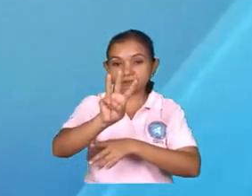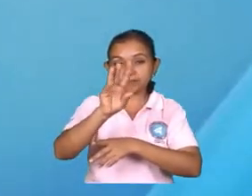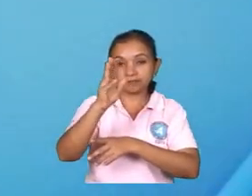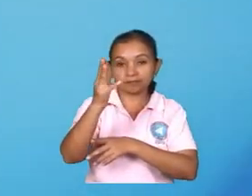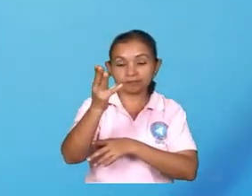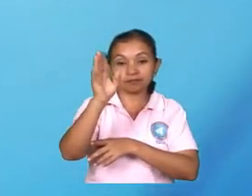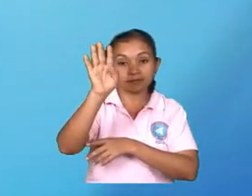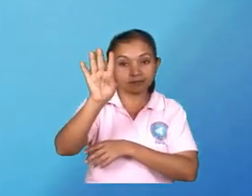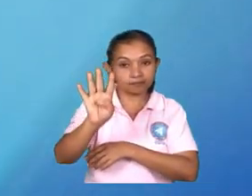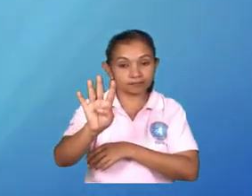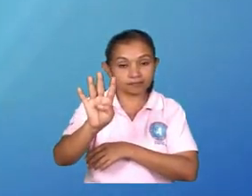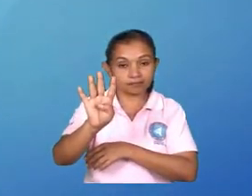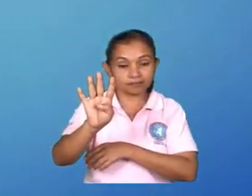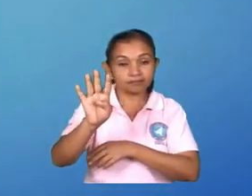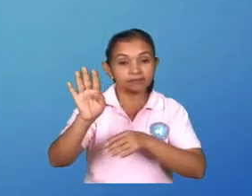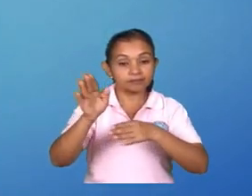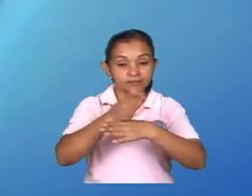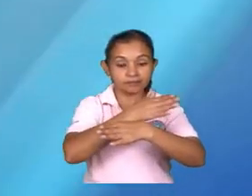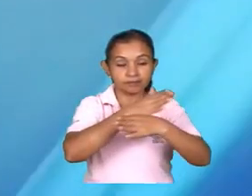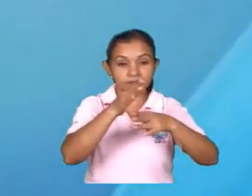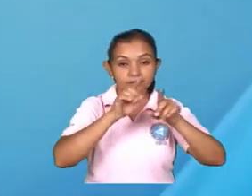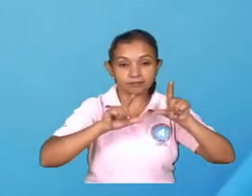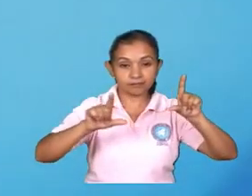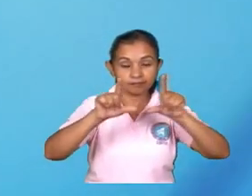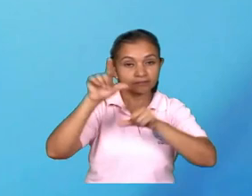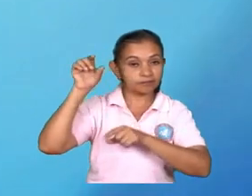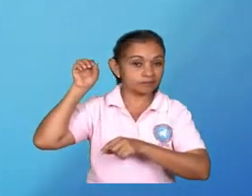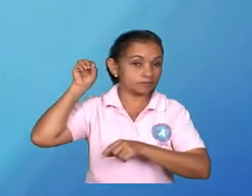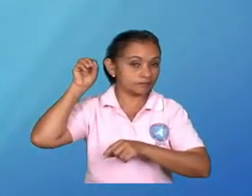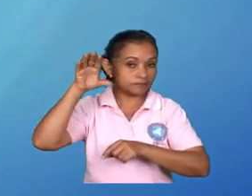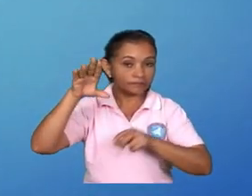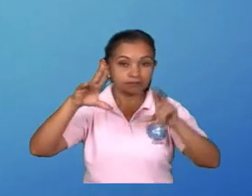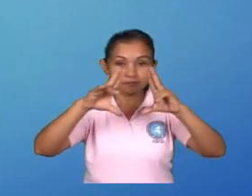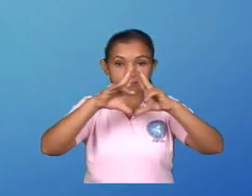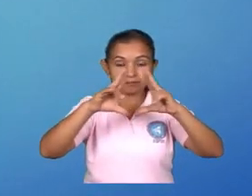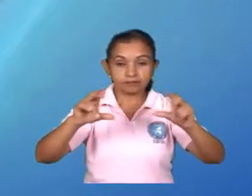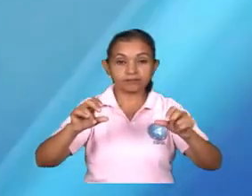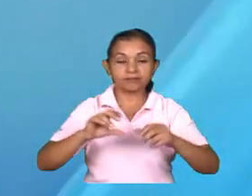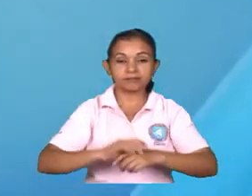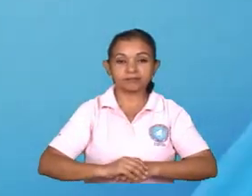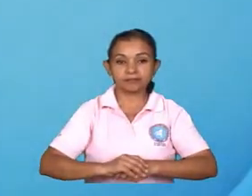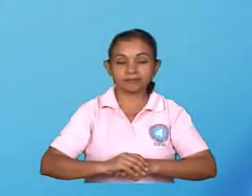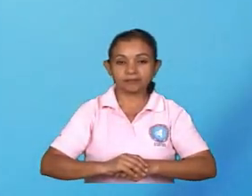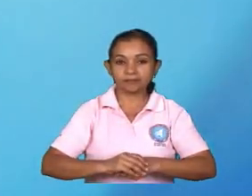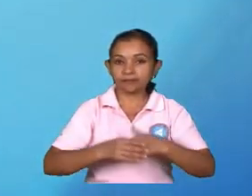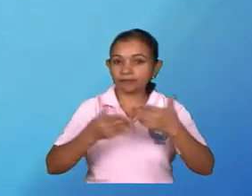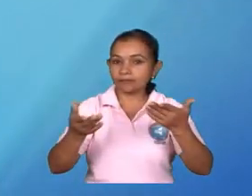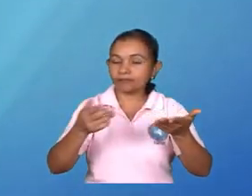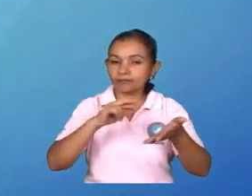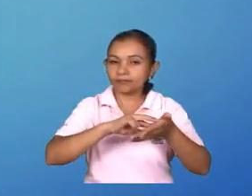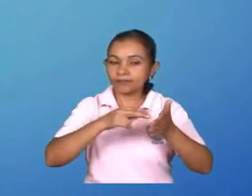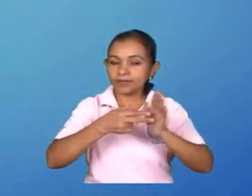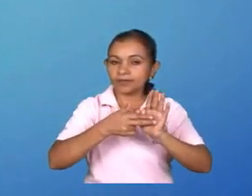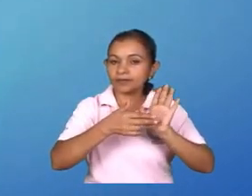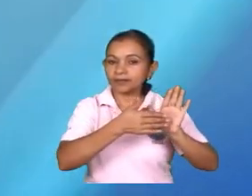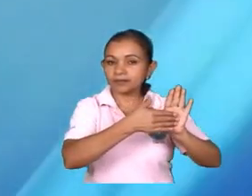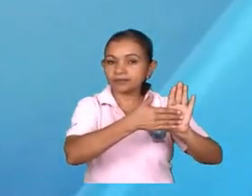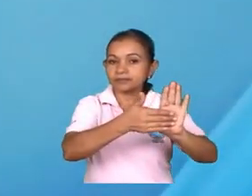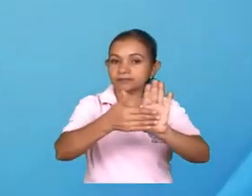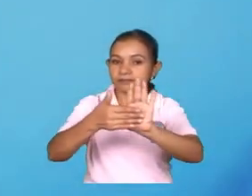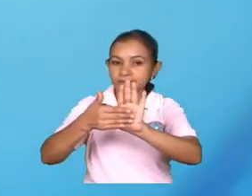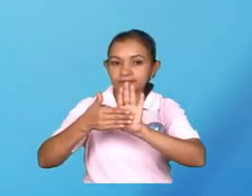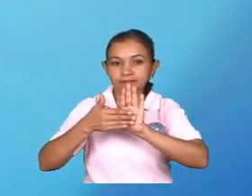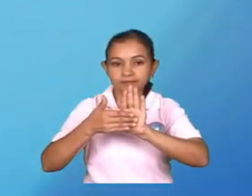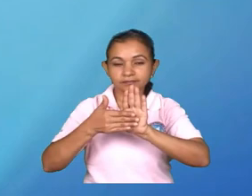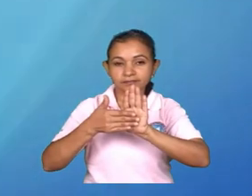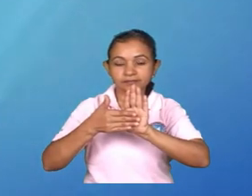394 sitios turísticos en todo el país. Si esa no es una demostración